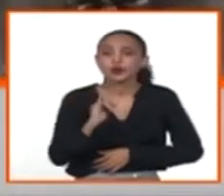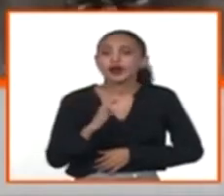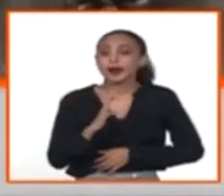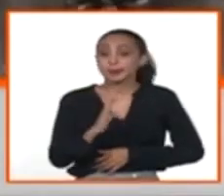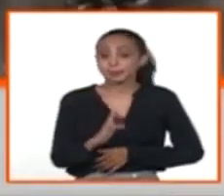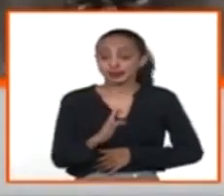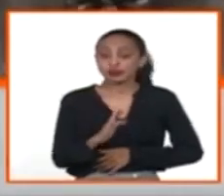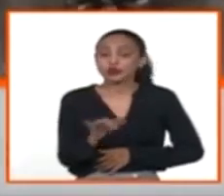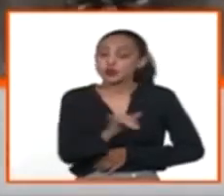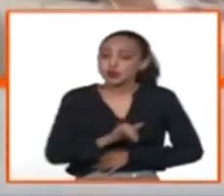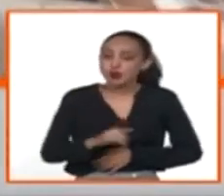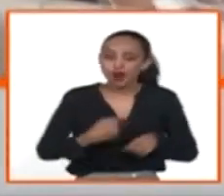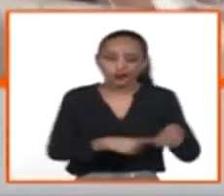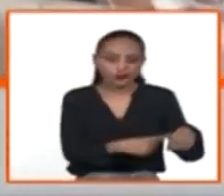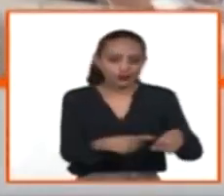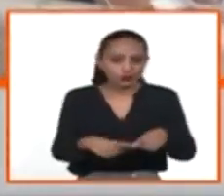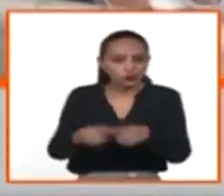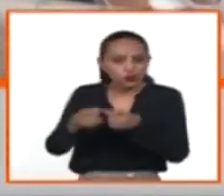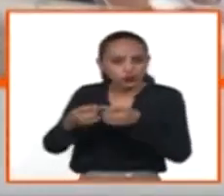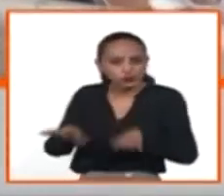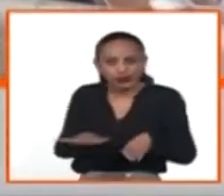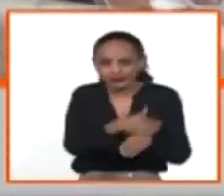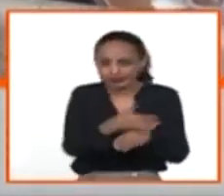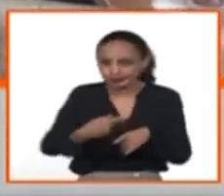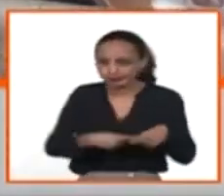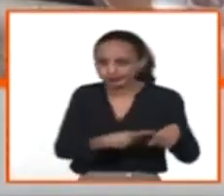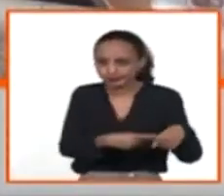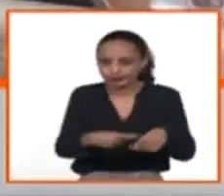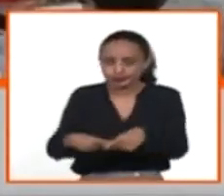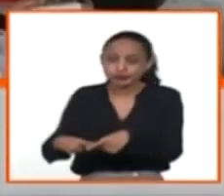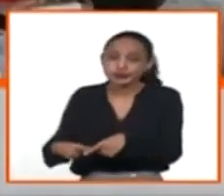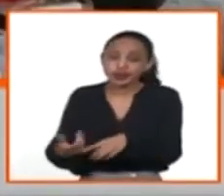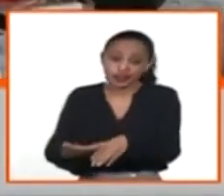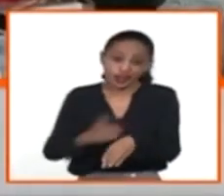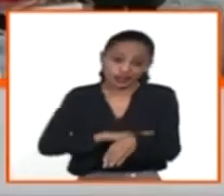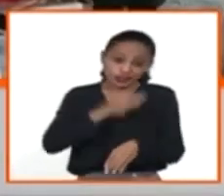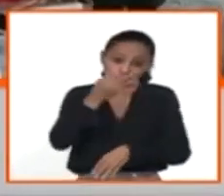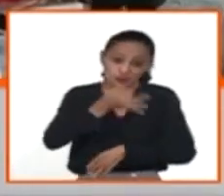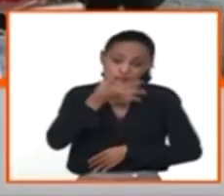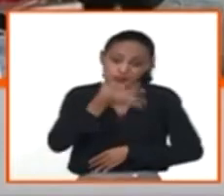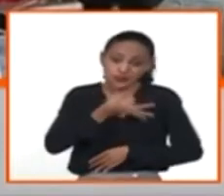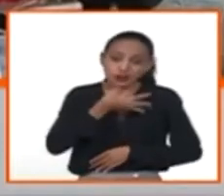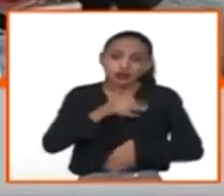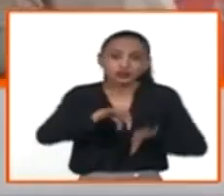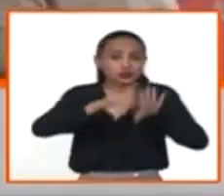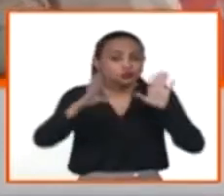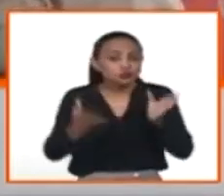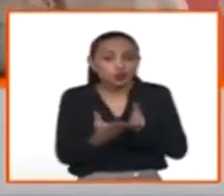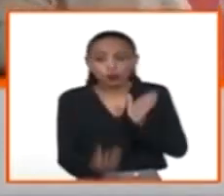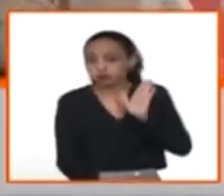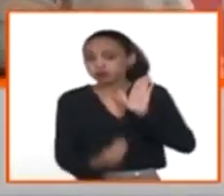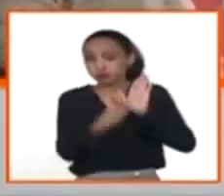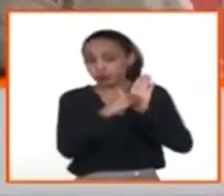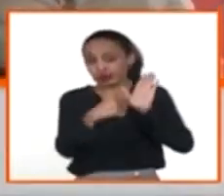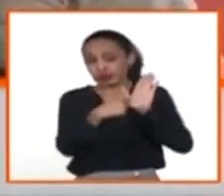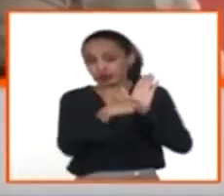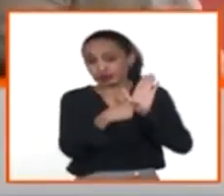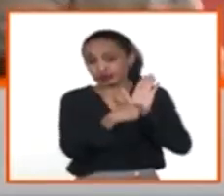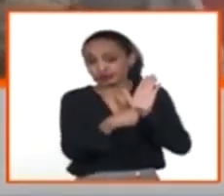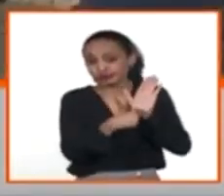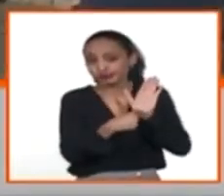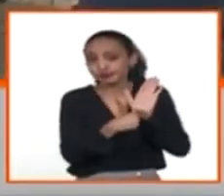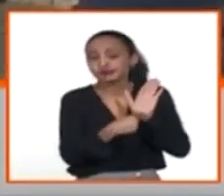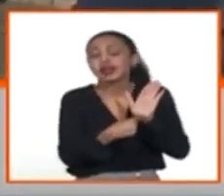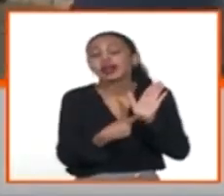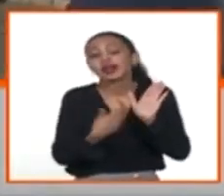recursos naturales, de la biodiversidad que anteriormente mencionabas, y por tanto, o sea, todo eso aparece ahí reflejado de alguna manera o de otra,